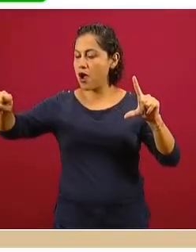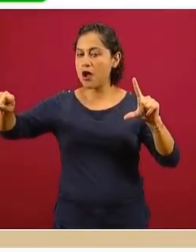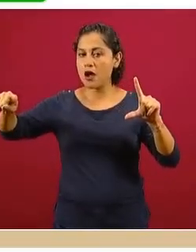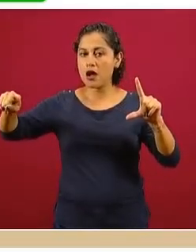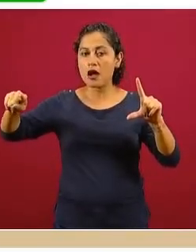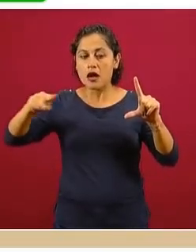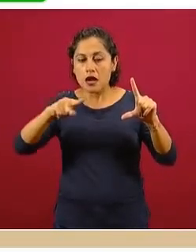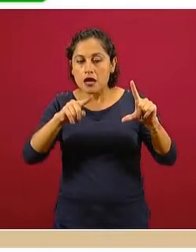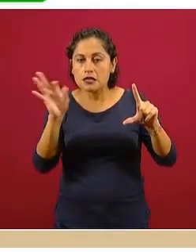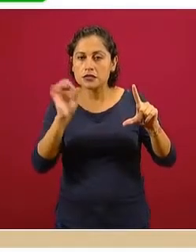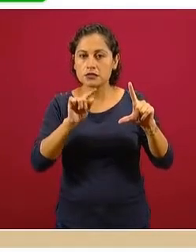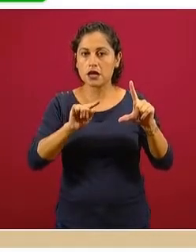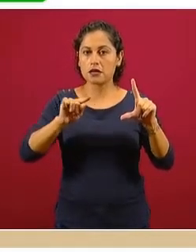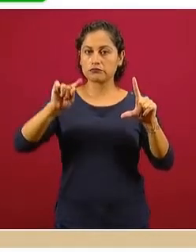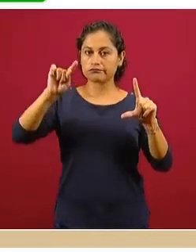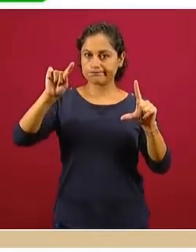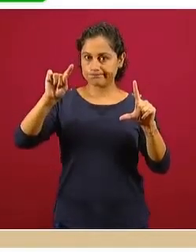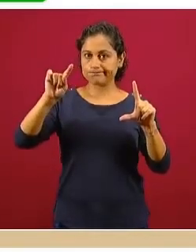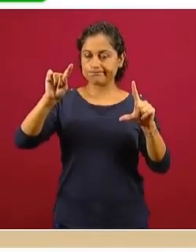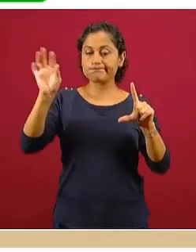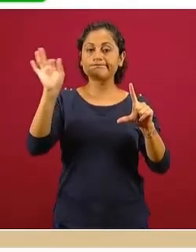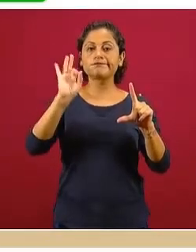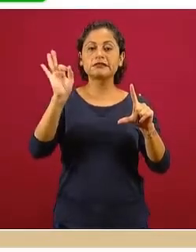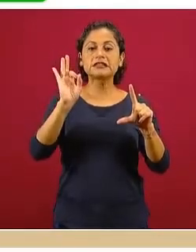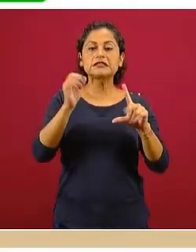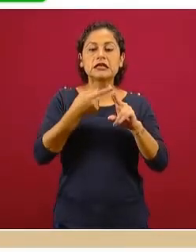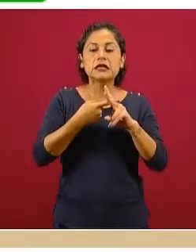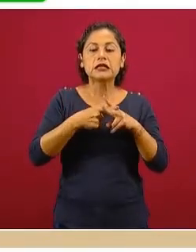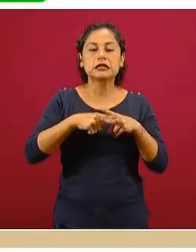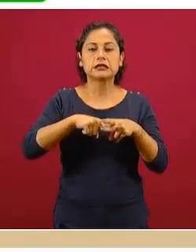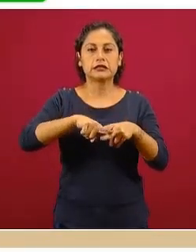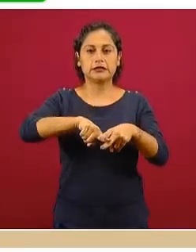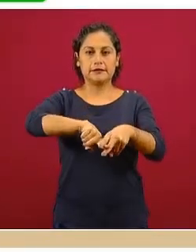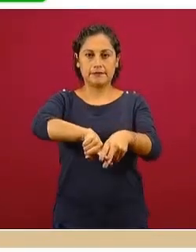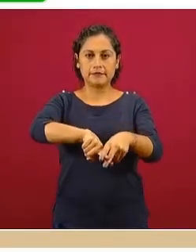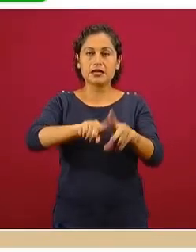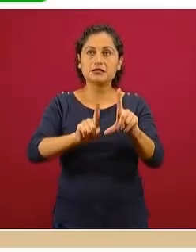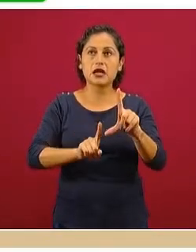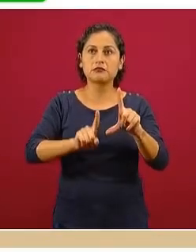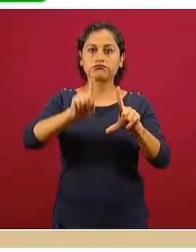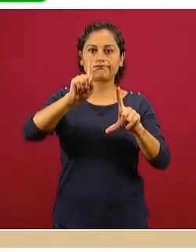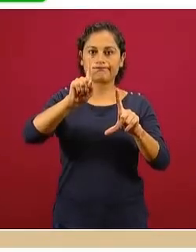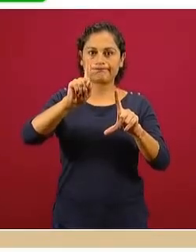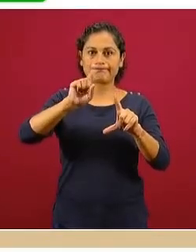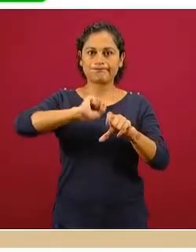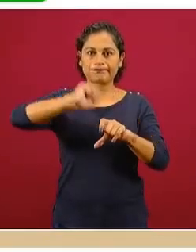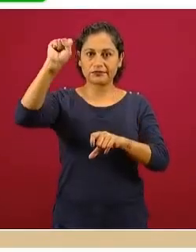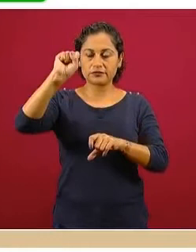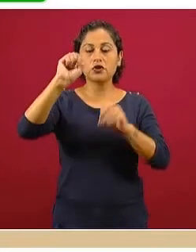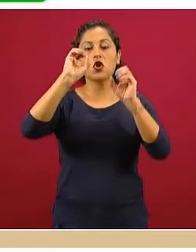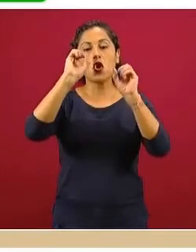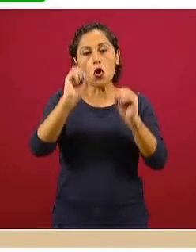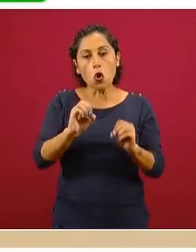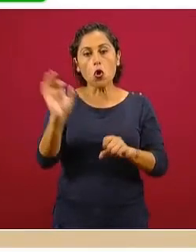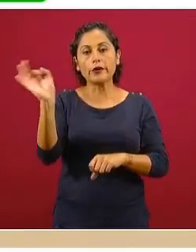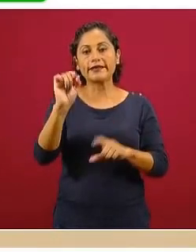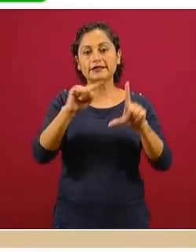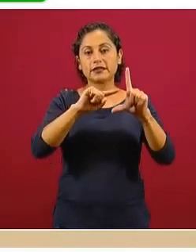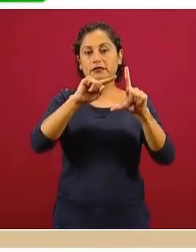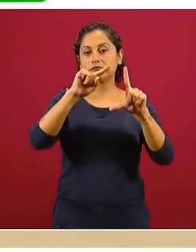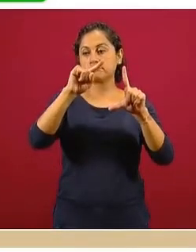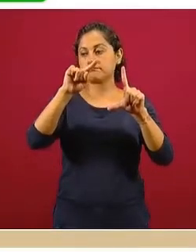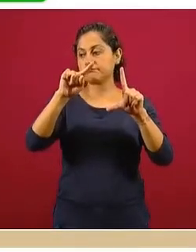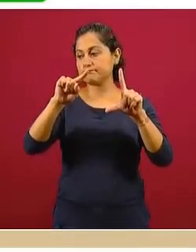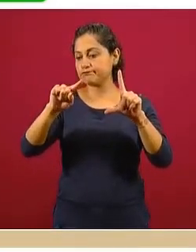ser inicial, es decir, que todavía no ha llegado a su primer pico, o que es una curva que está empezando nuevamente